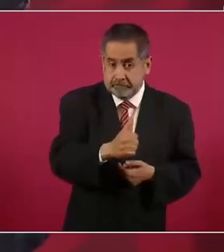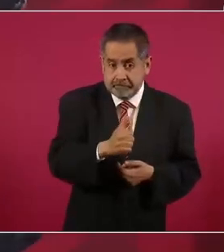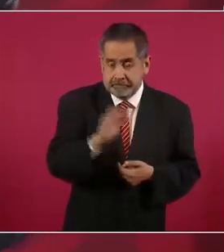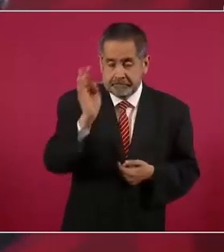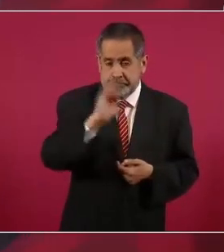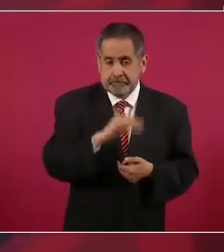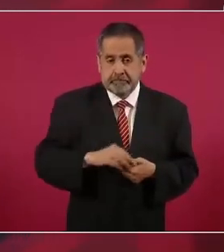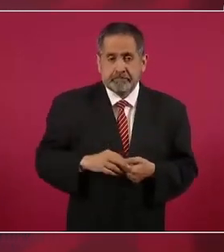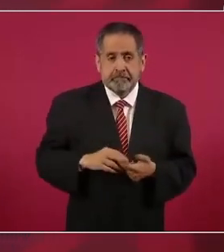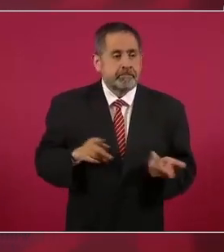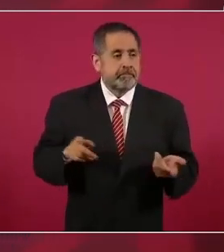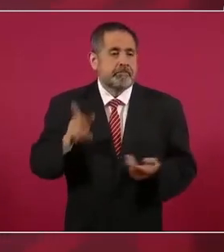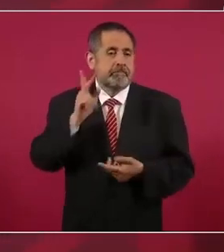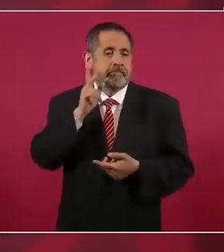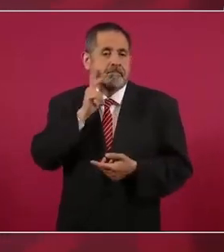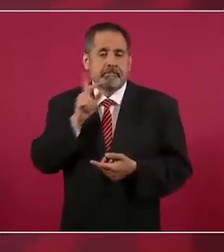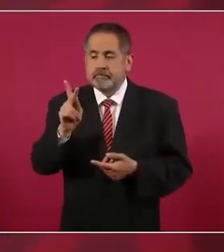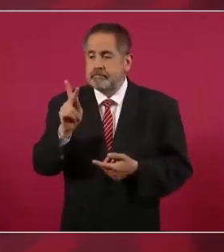Pemex